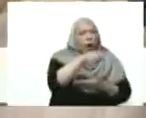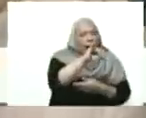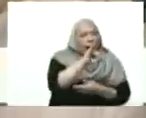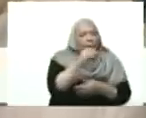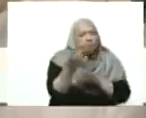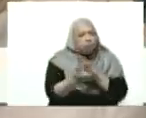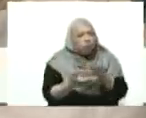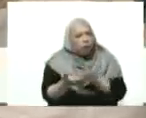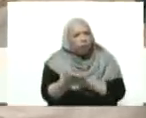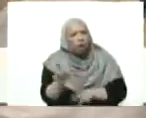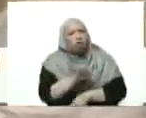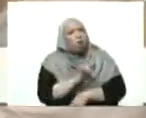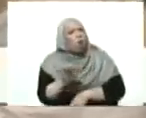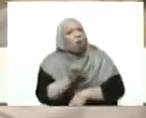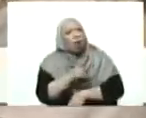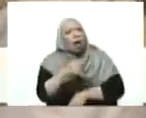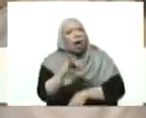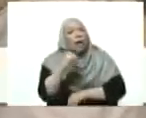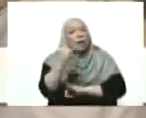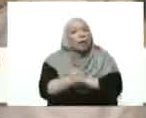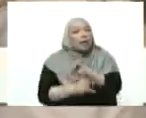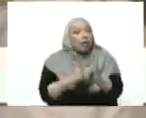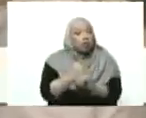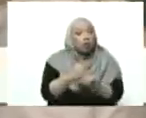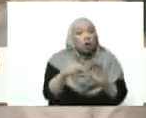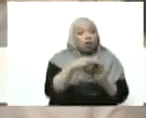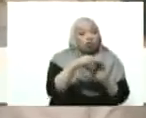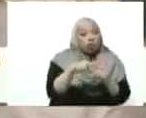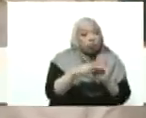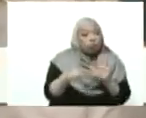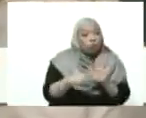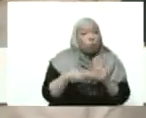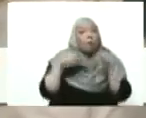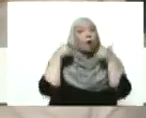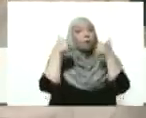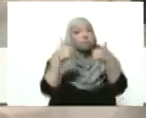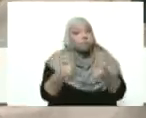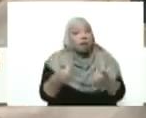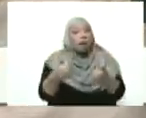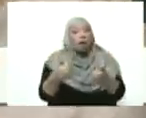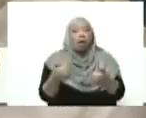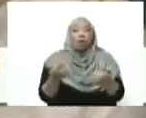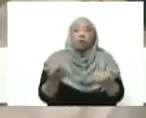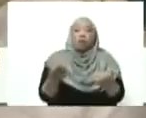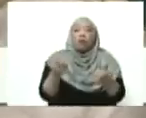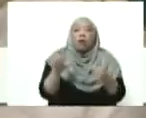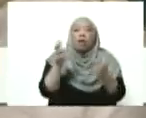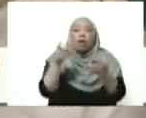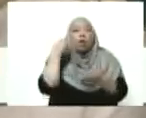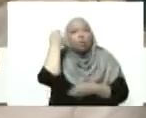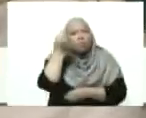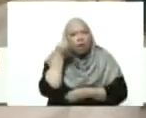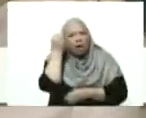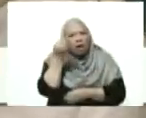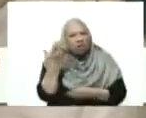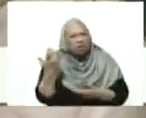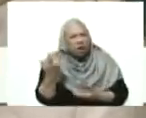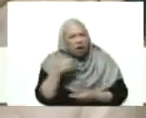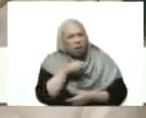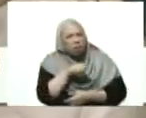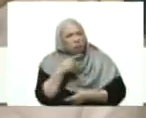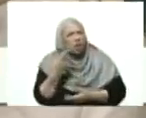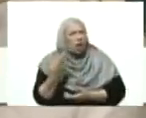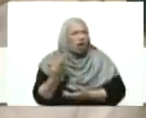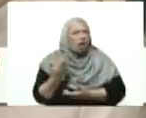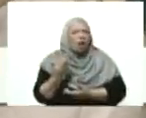aeronáutica internacional, que no ha ocurrido ningún tipo de violación al respecto. ¿Cuál es el análisis, la interpretación de esta actuación